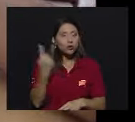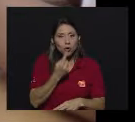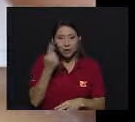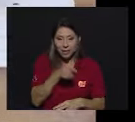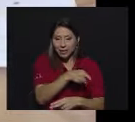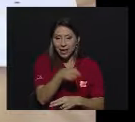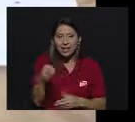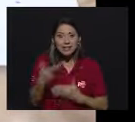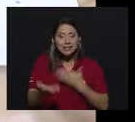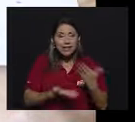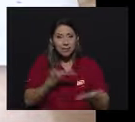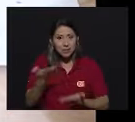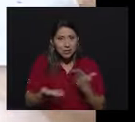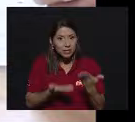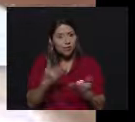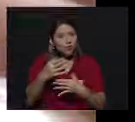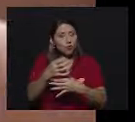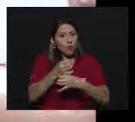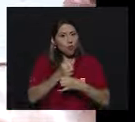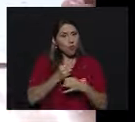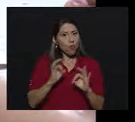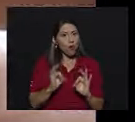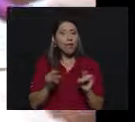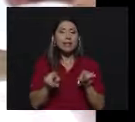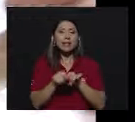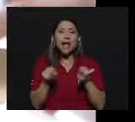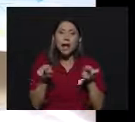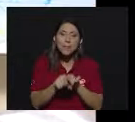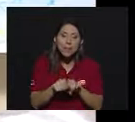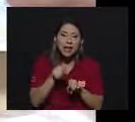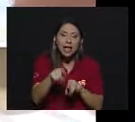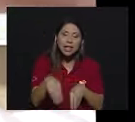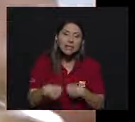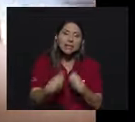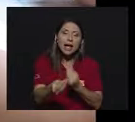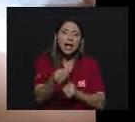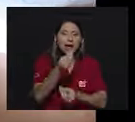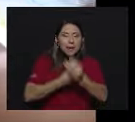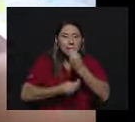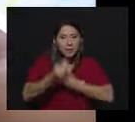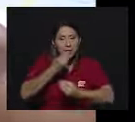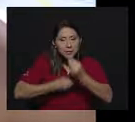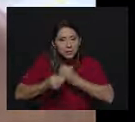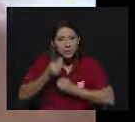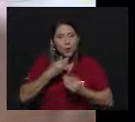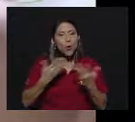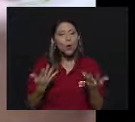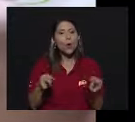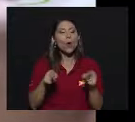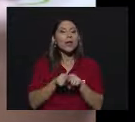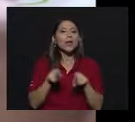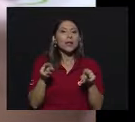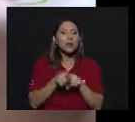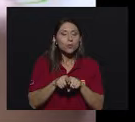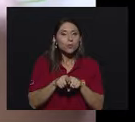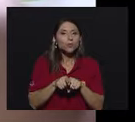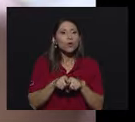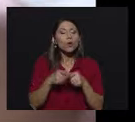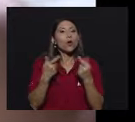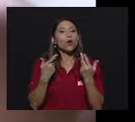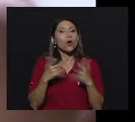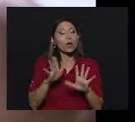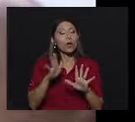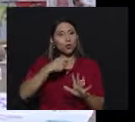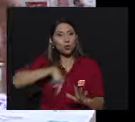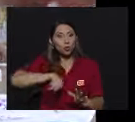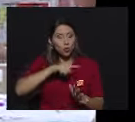el servicio como tal, ¿verdad? Sino que también tienen alimentación, incluso hemos